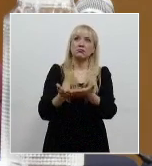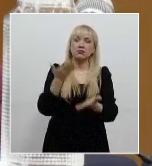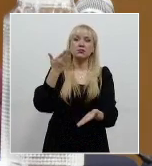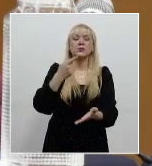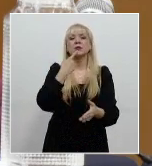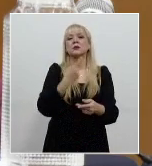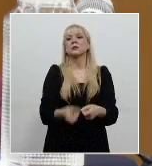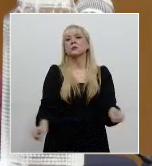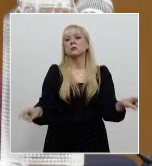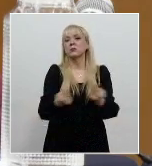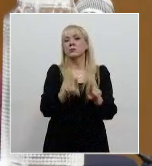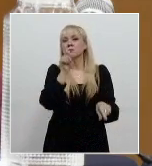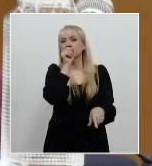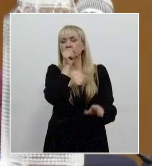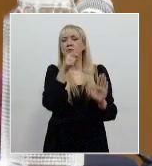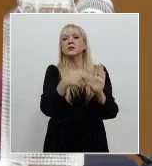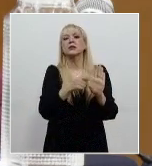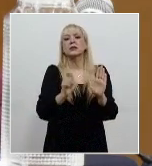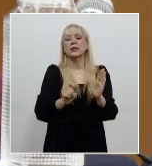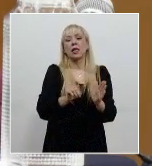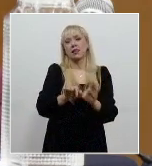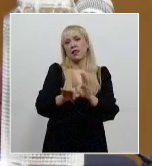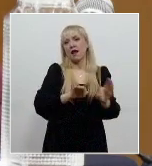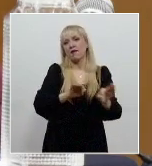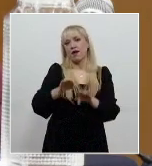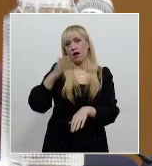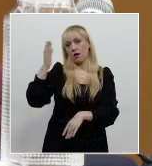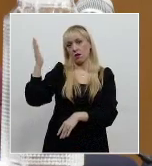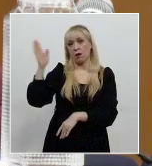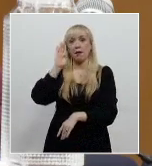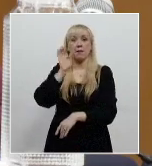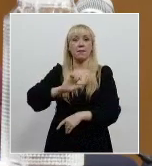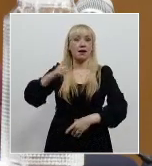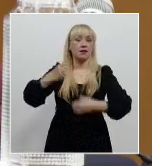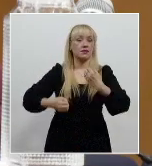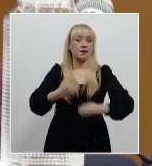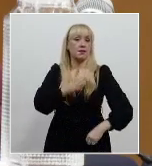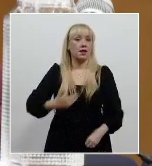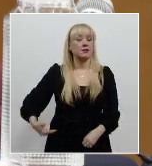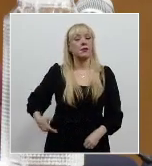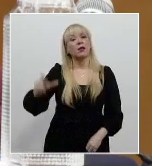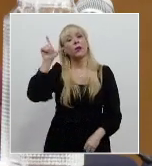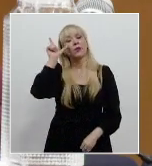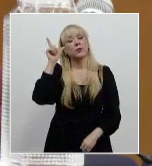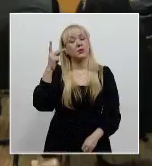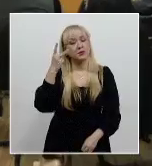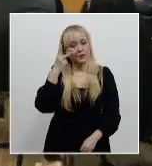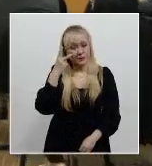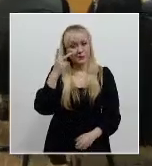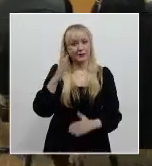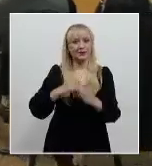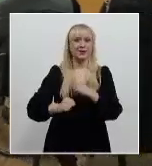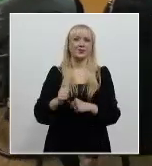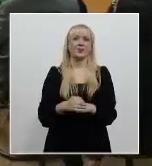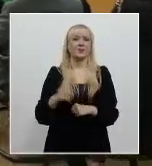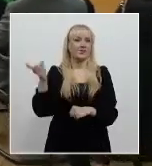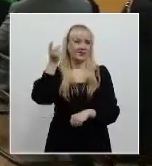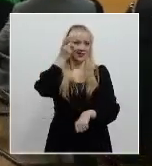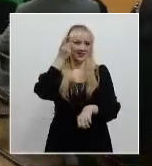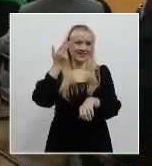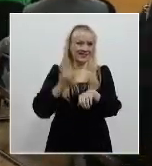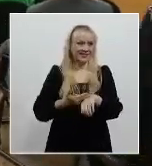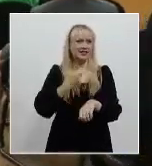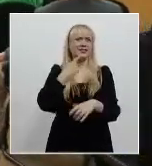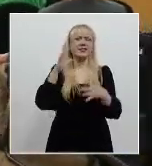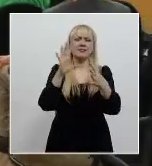como lo establecen las líneas generales de trabajo de la ministra presidenta Norma Lucía Piña Hernández. La directora general